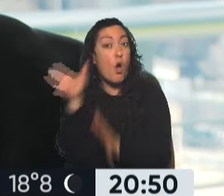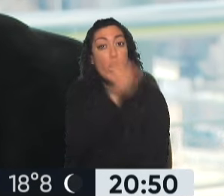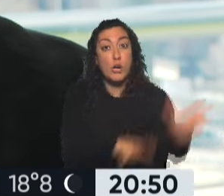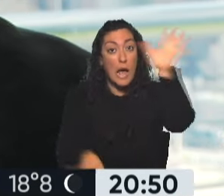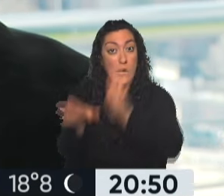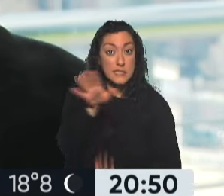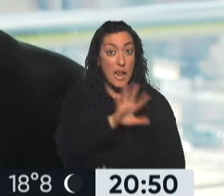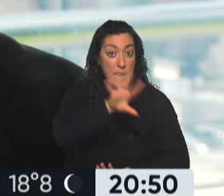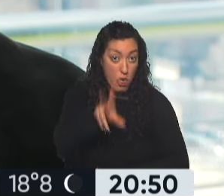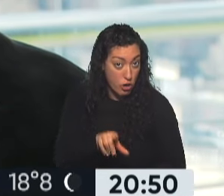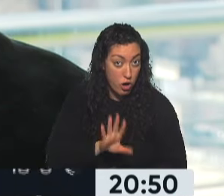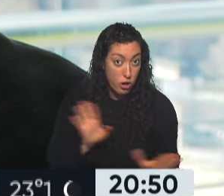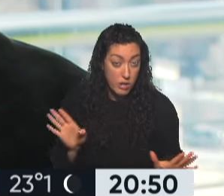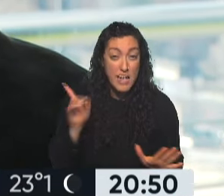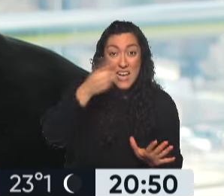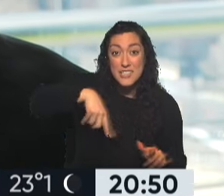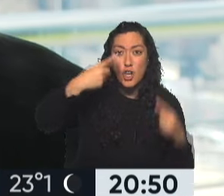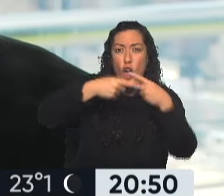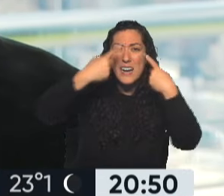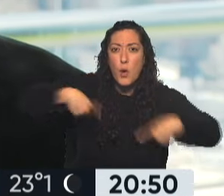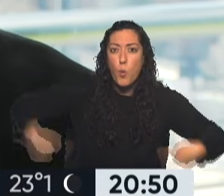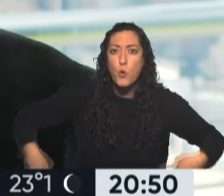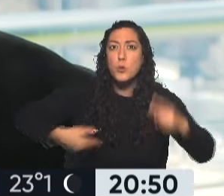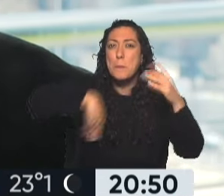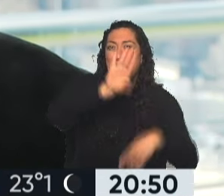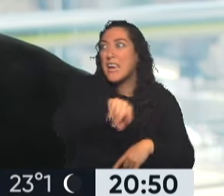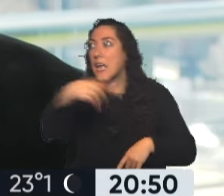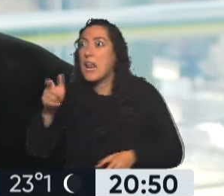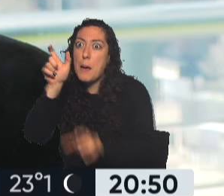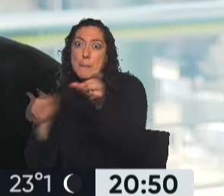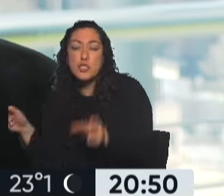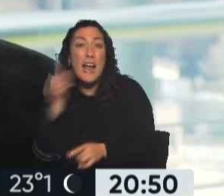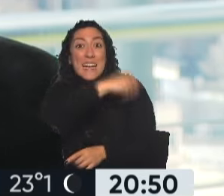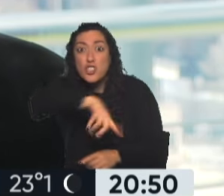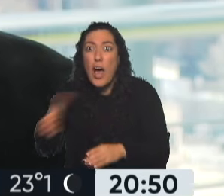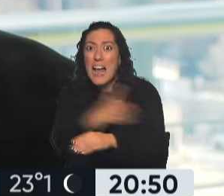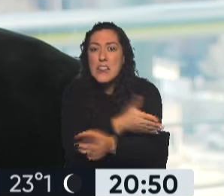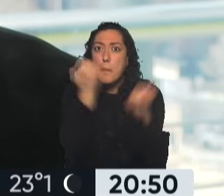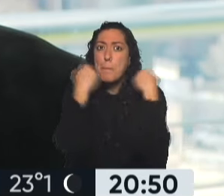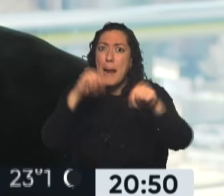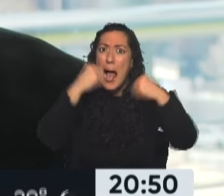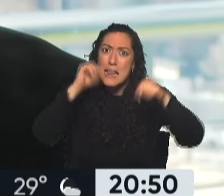organizadas, tienen más recursos que el público, entrenan, como dije antes,